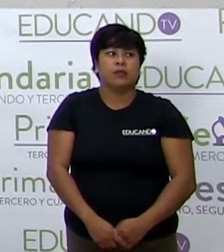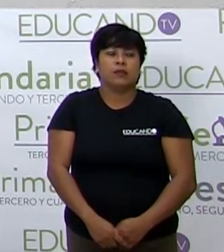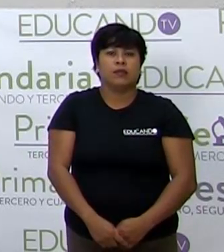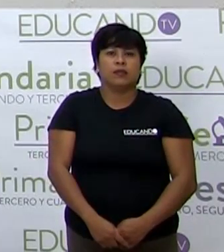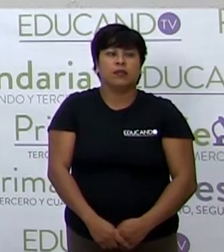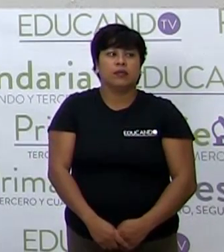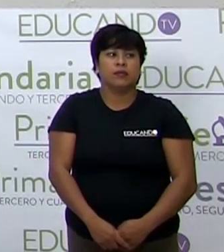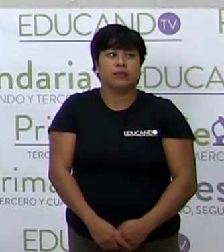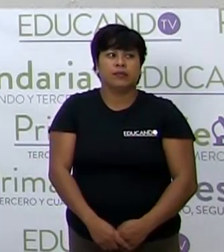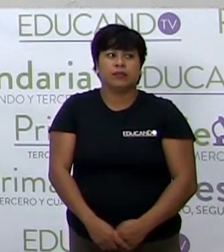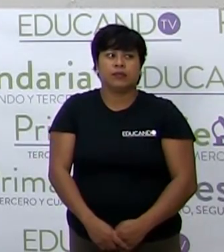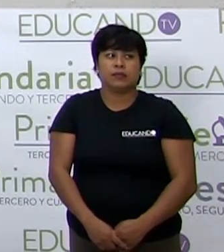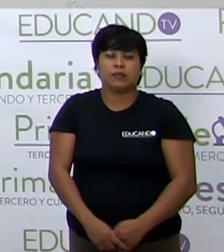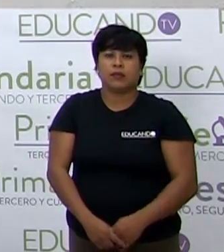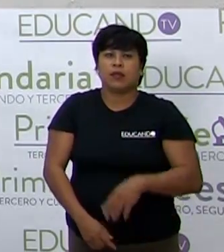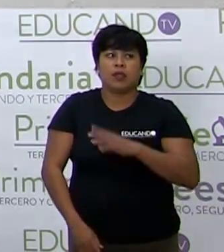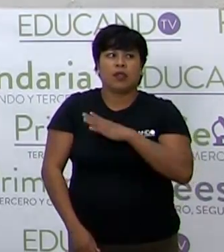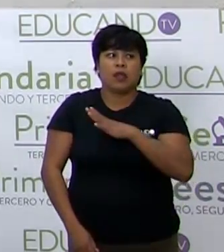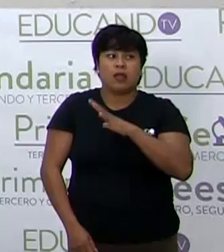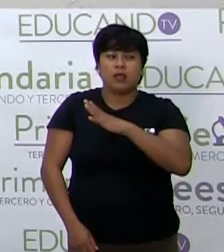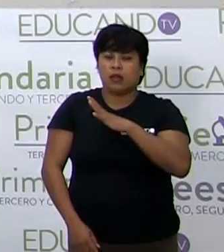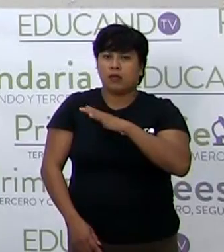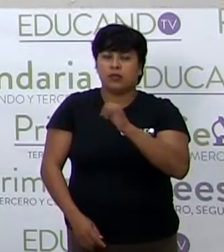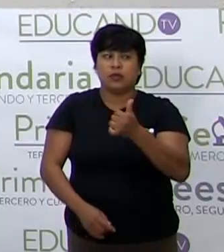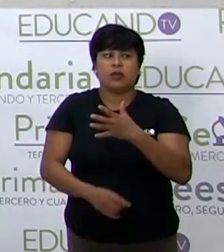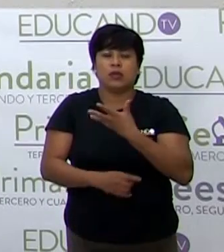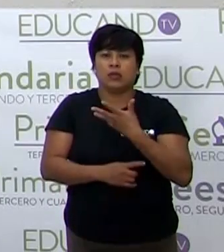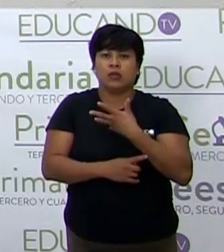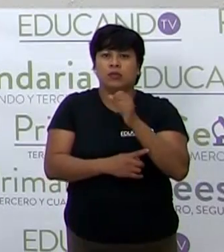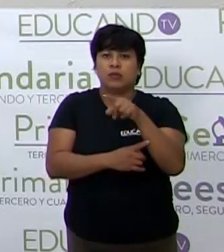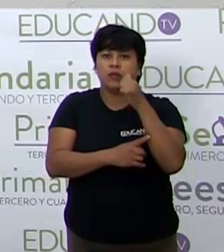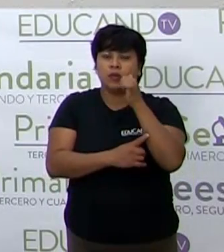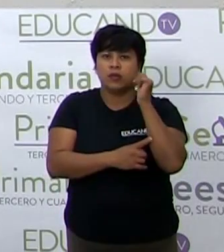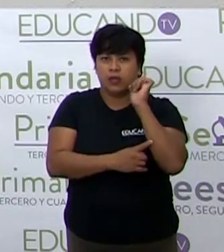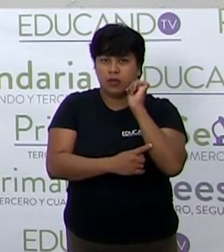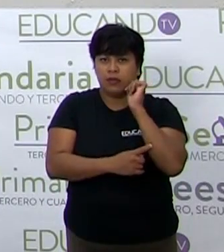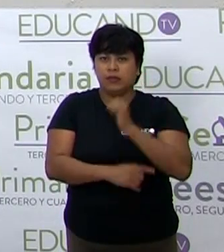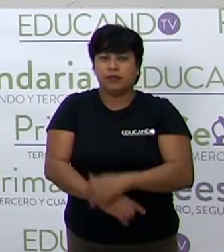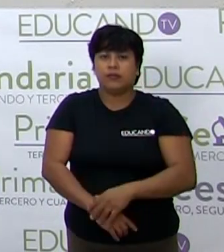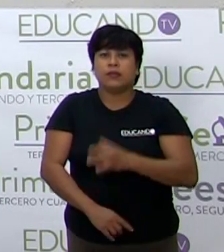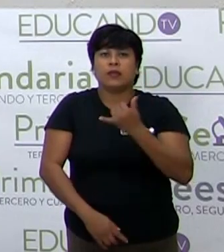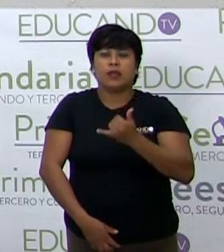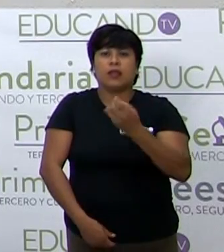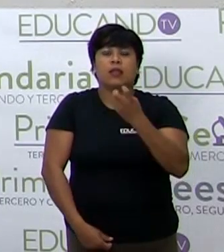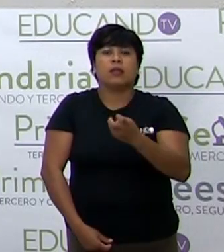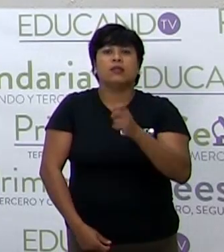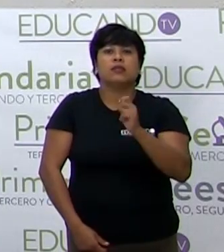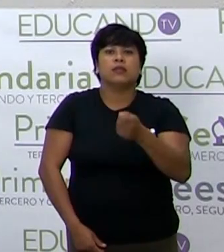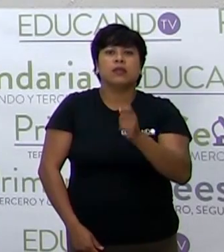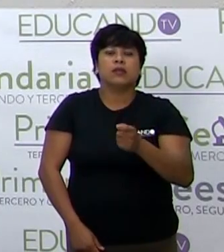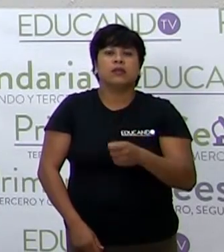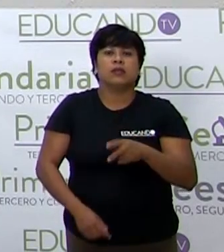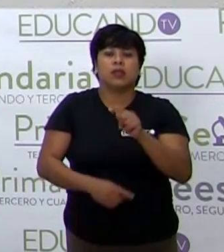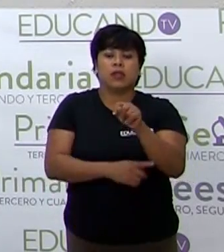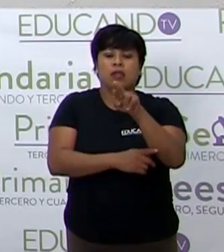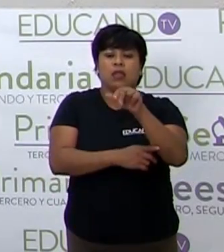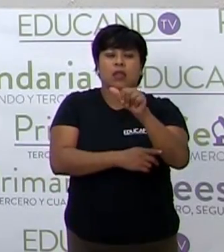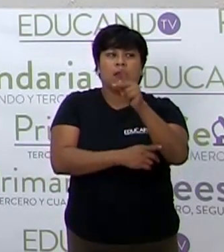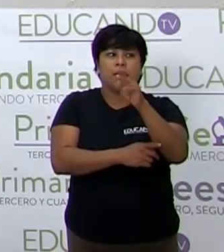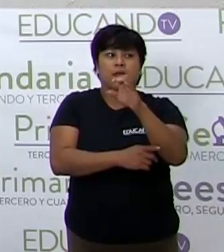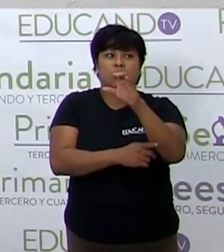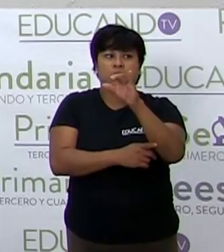sí, vamos a otra figura geométrica que teníamos acá el día de ayer. Y que es un